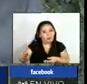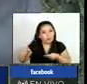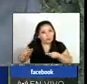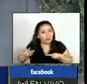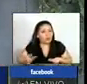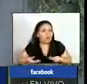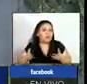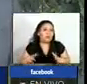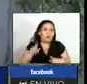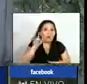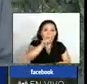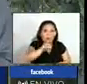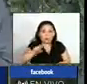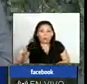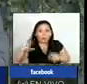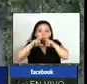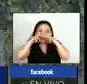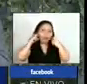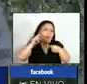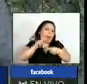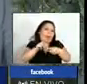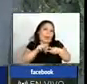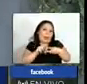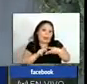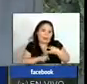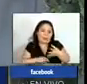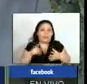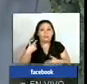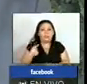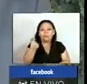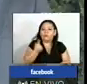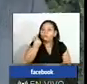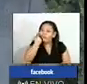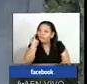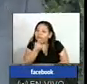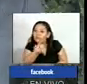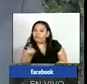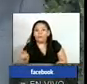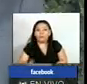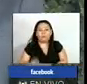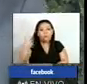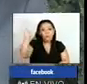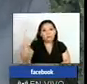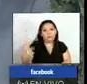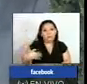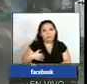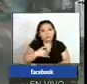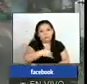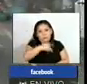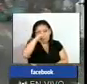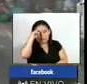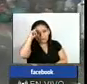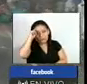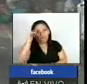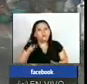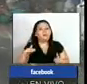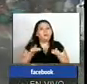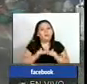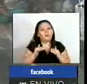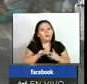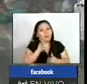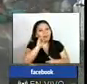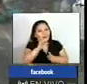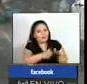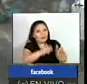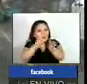una mascarilla para la semana, etc. Y ya están nuestros equipos verificando eso. El titular de la cartera de trabajo agregó que el inicio de la